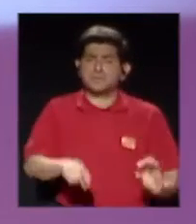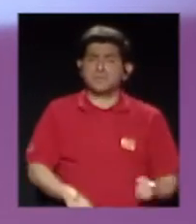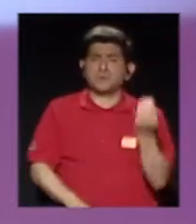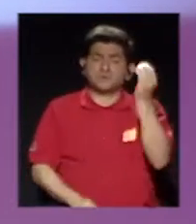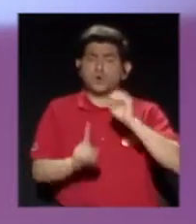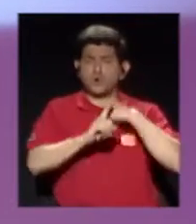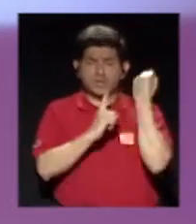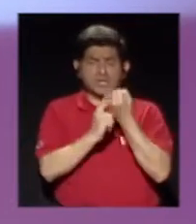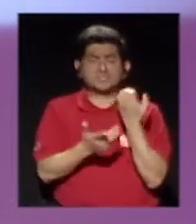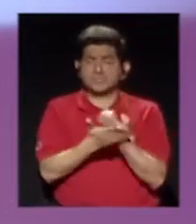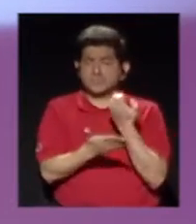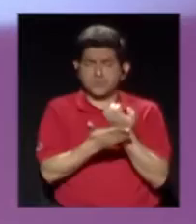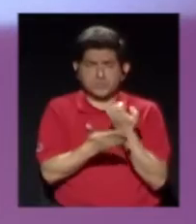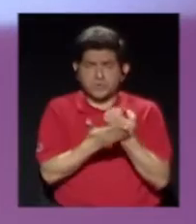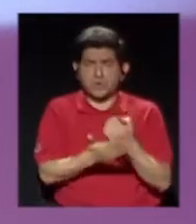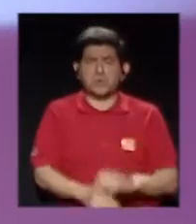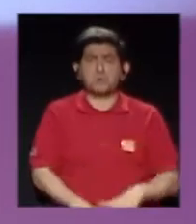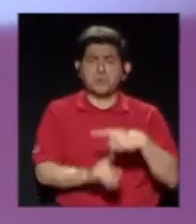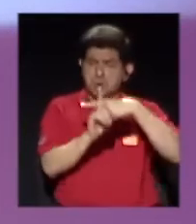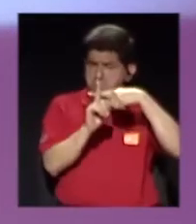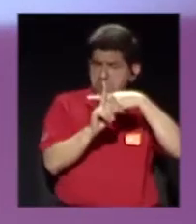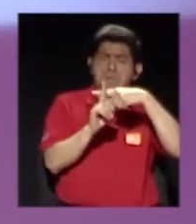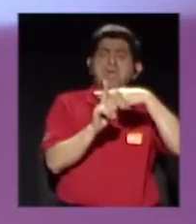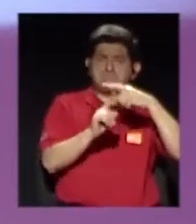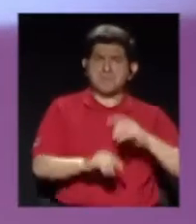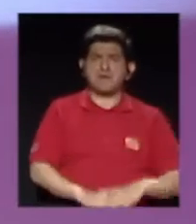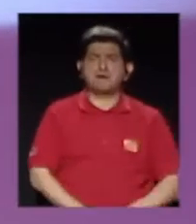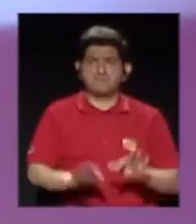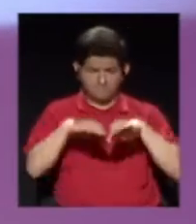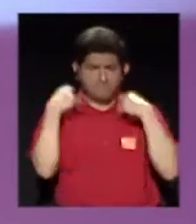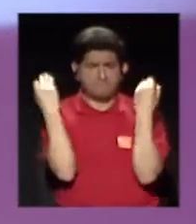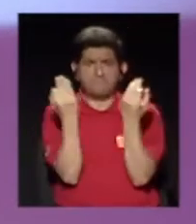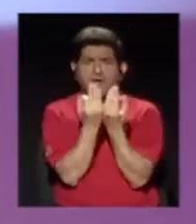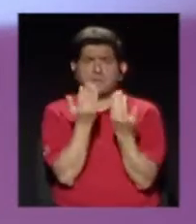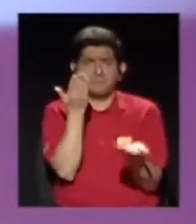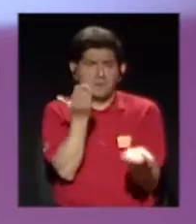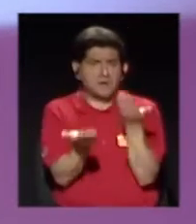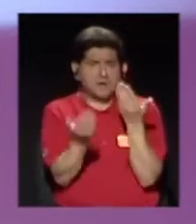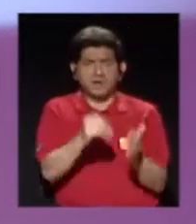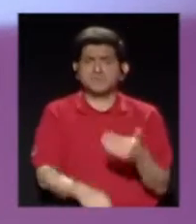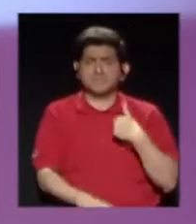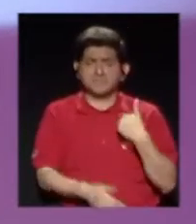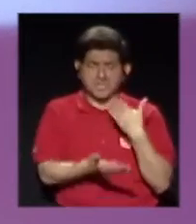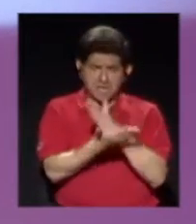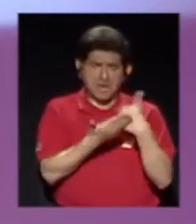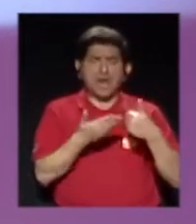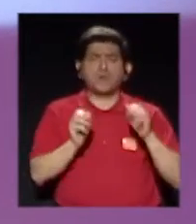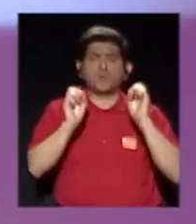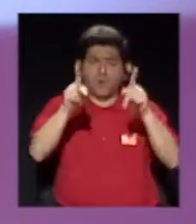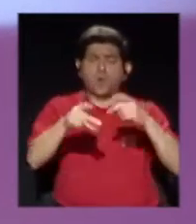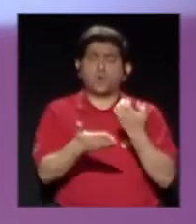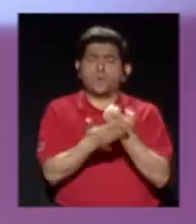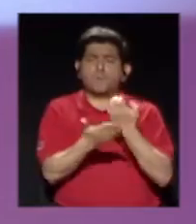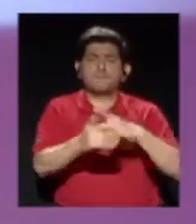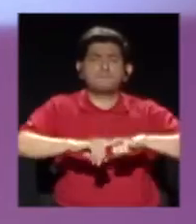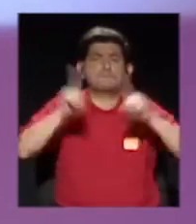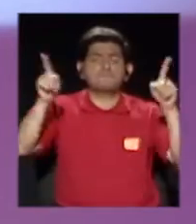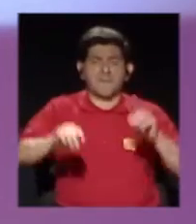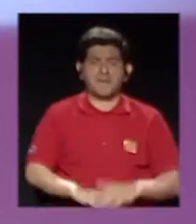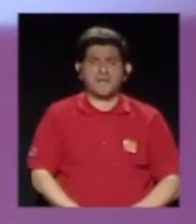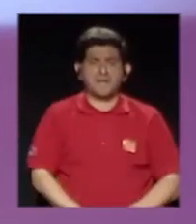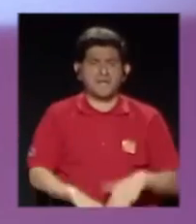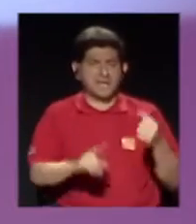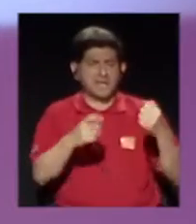condiciones socioeconómicas medias verdades de familia incluso con algunas posibilidades pero las expresiones